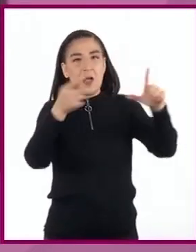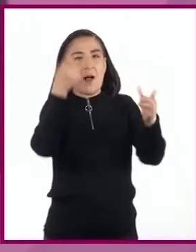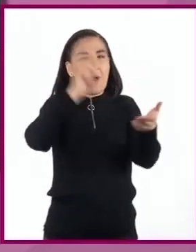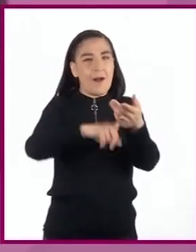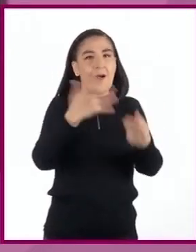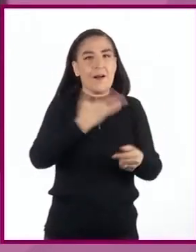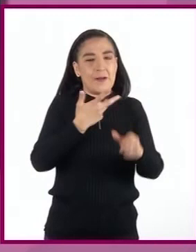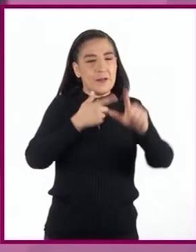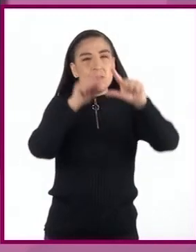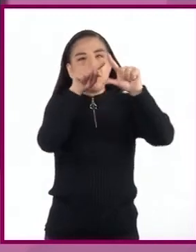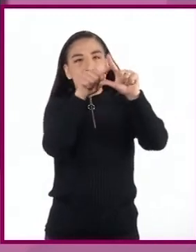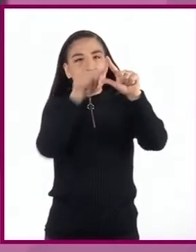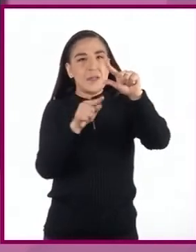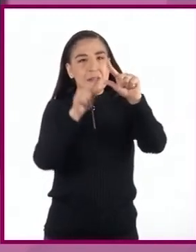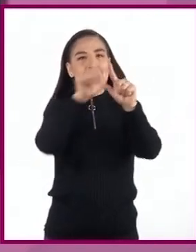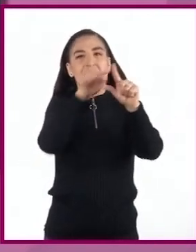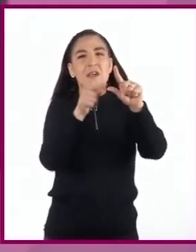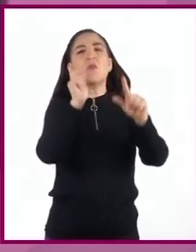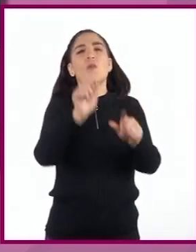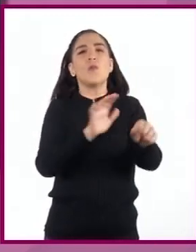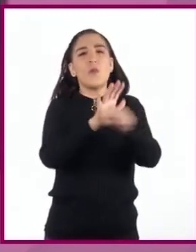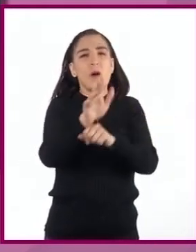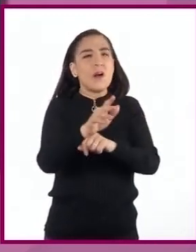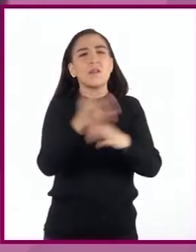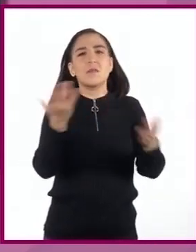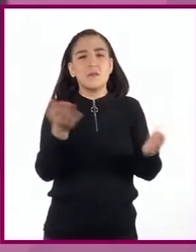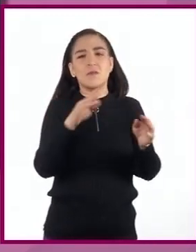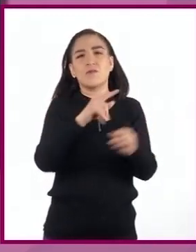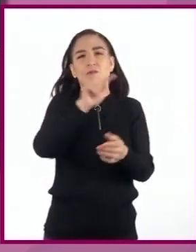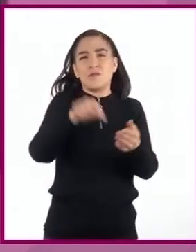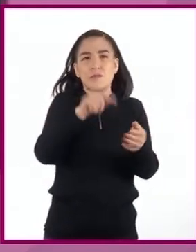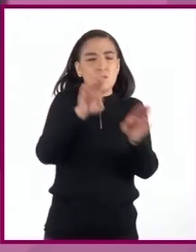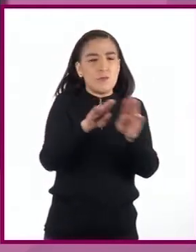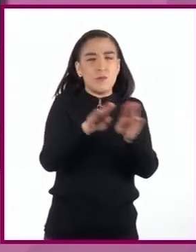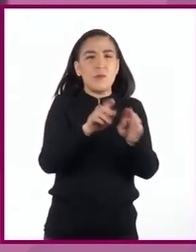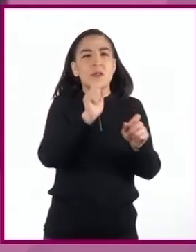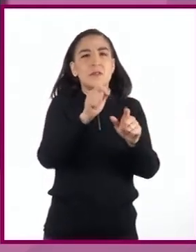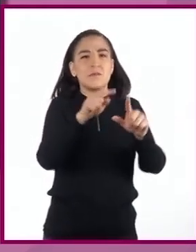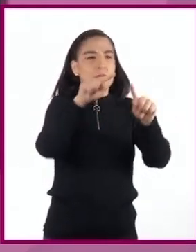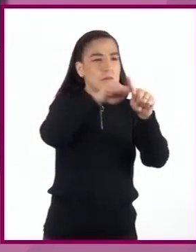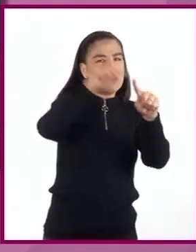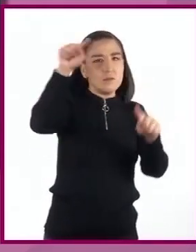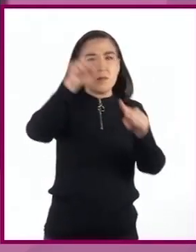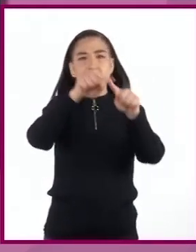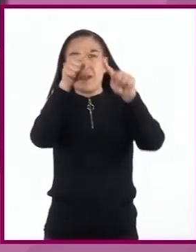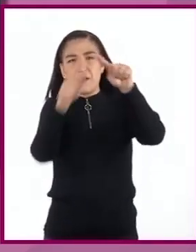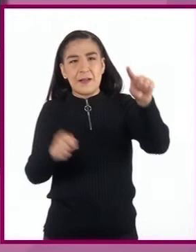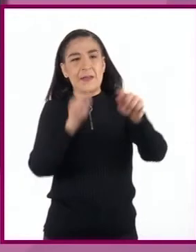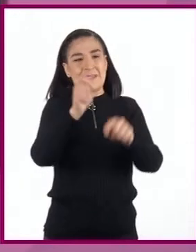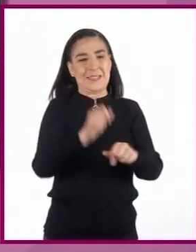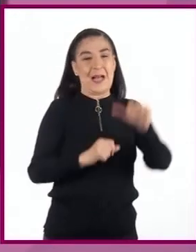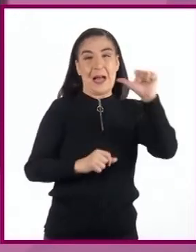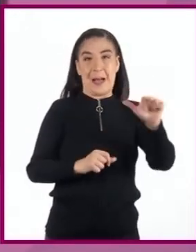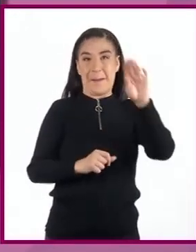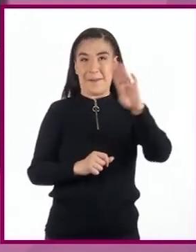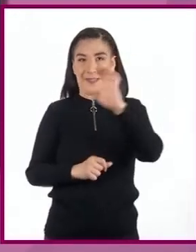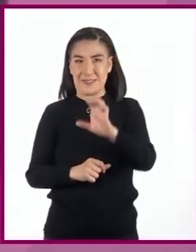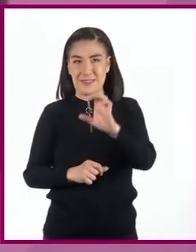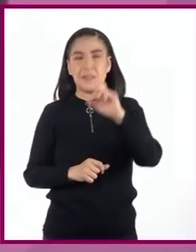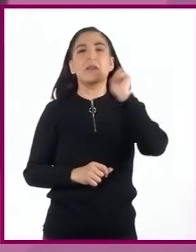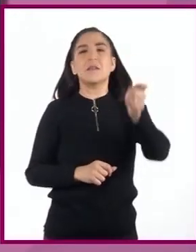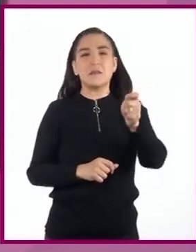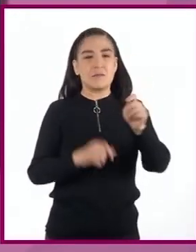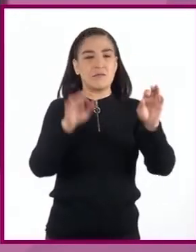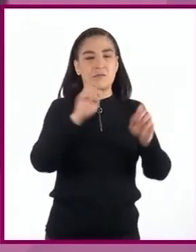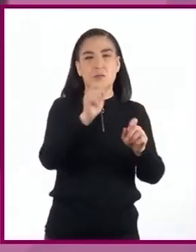medida. ¿Pueden identificar qué lados forman a dichos ángulos? En el caso del triángulo ABC, los lados que forman